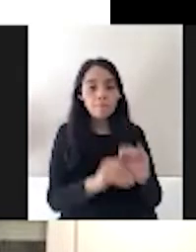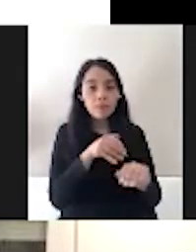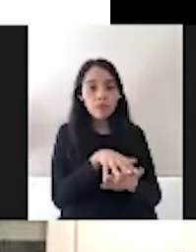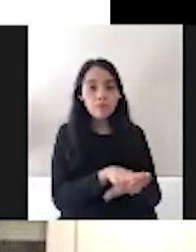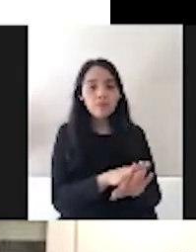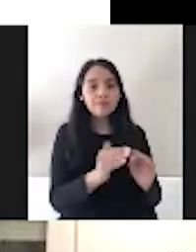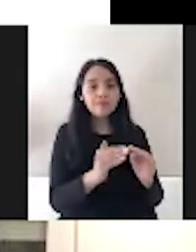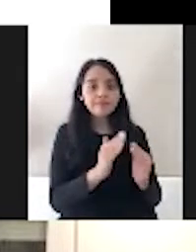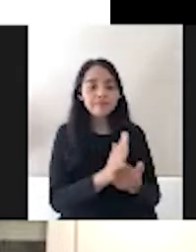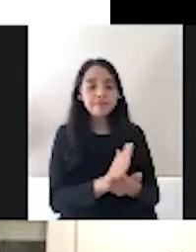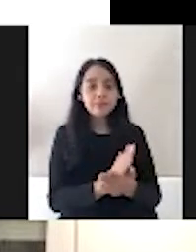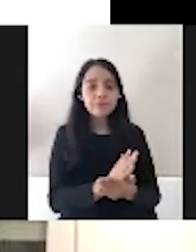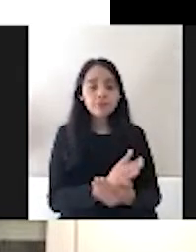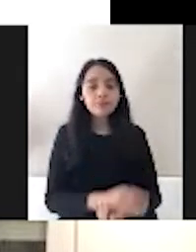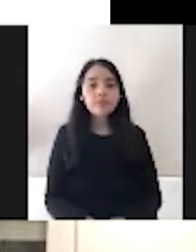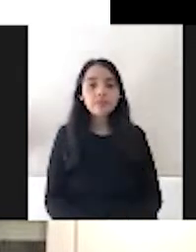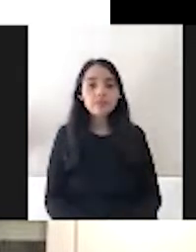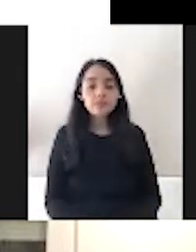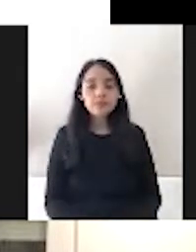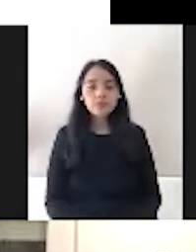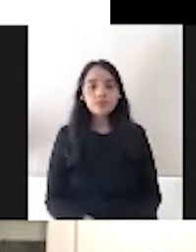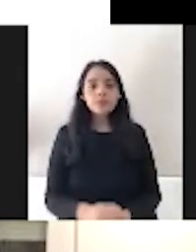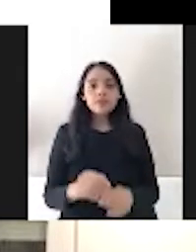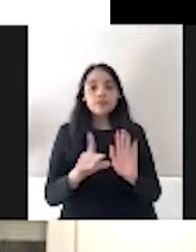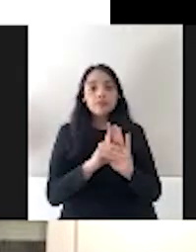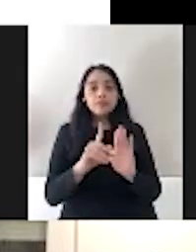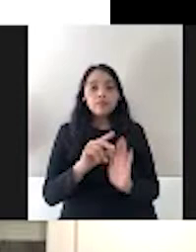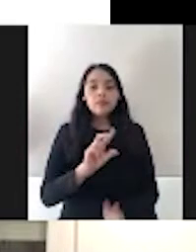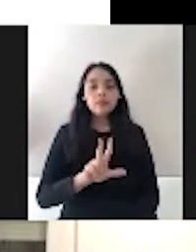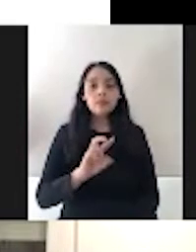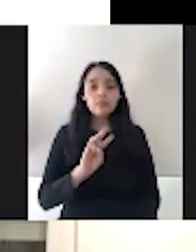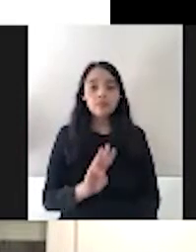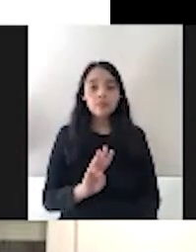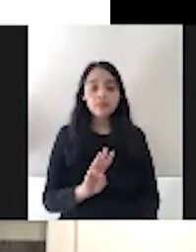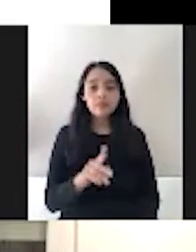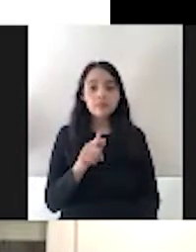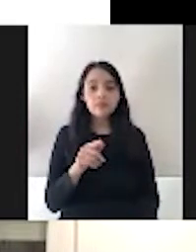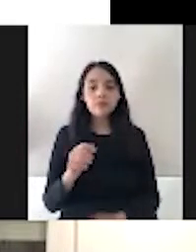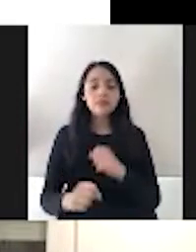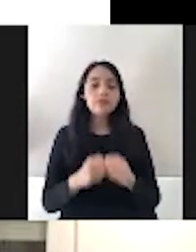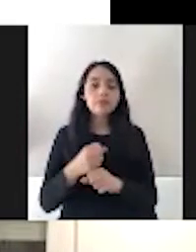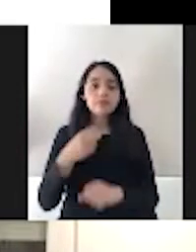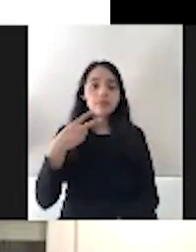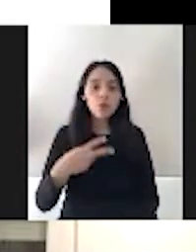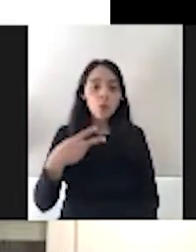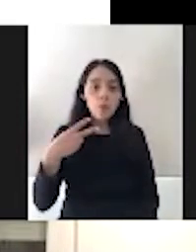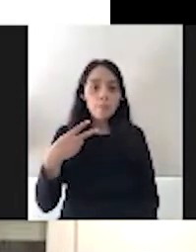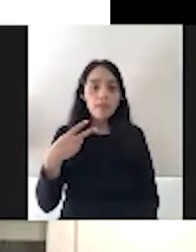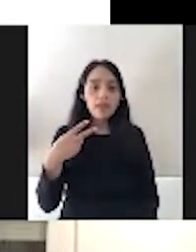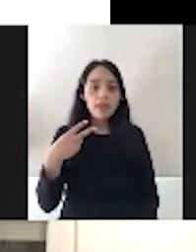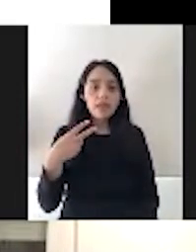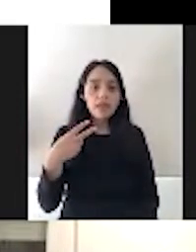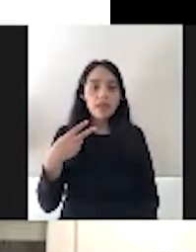Y en cuanto al decreto 83, que aparece el 2014, pero que se empieza a aplicar